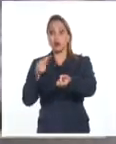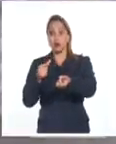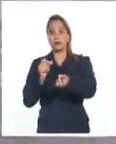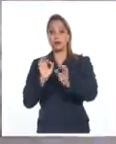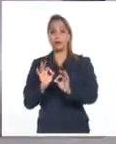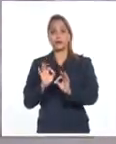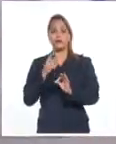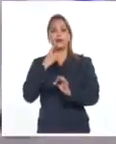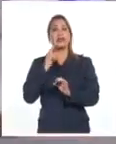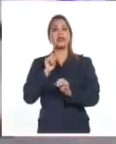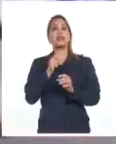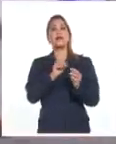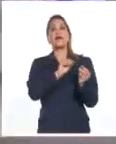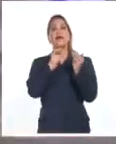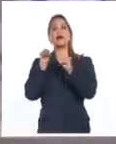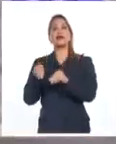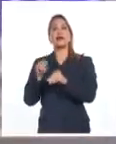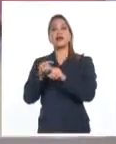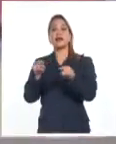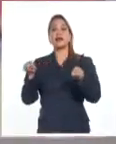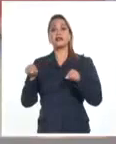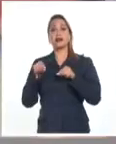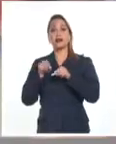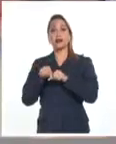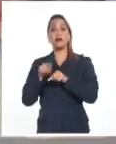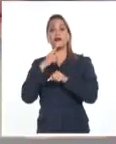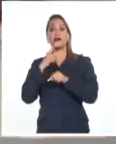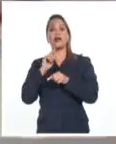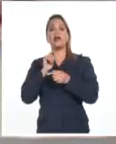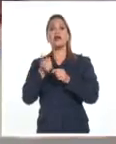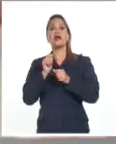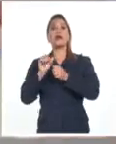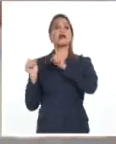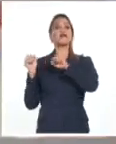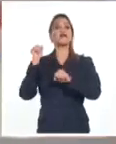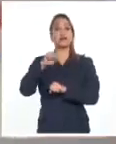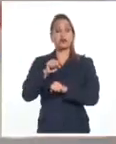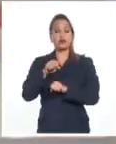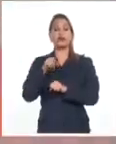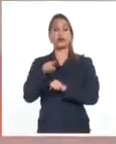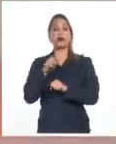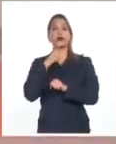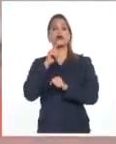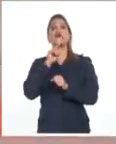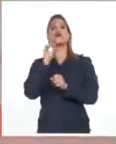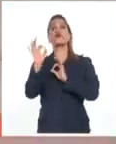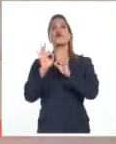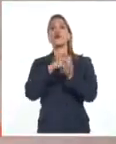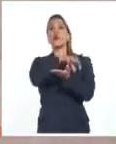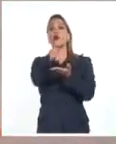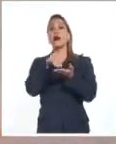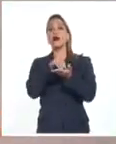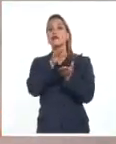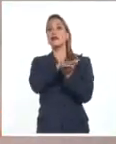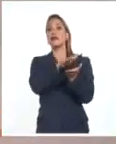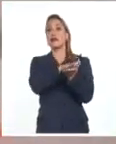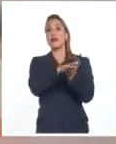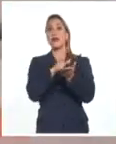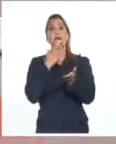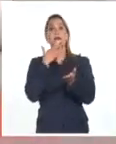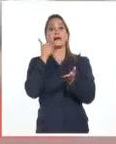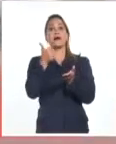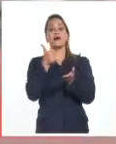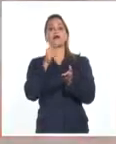Fue exaltada al Salón de la Fama de la Confederación Panamericana de Judo, sitio reservado solo a las mejores atletas de la